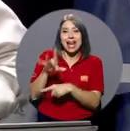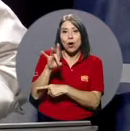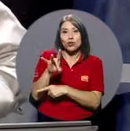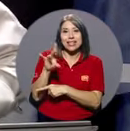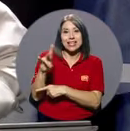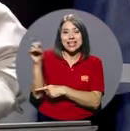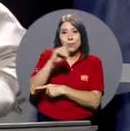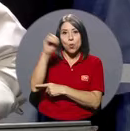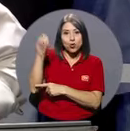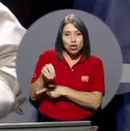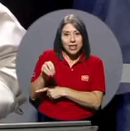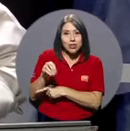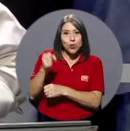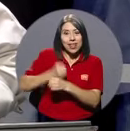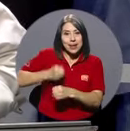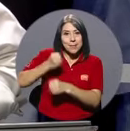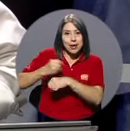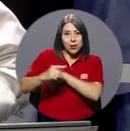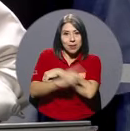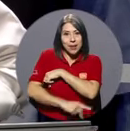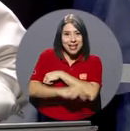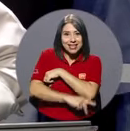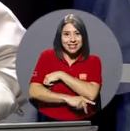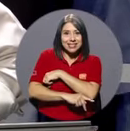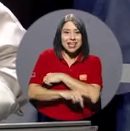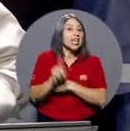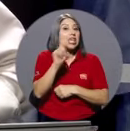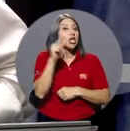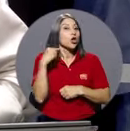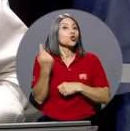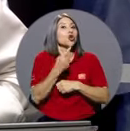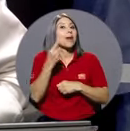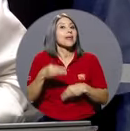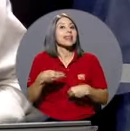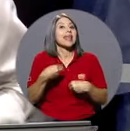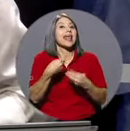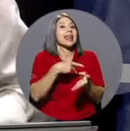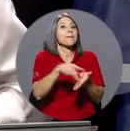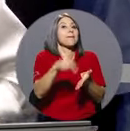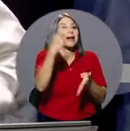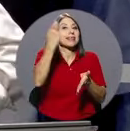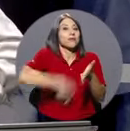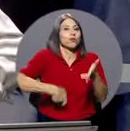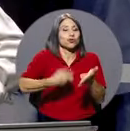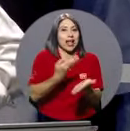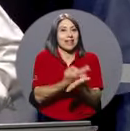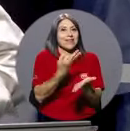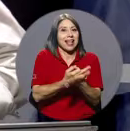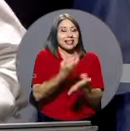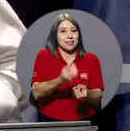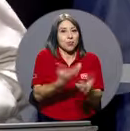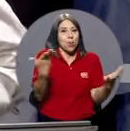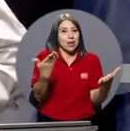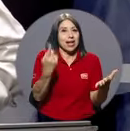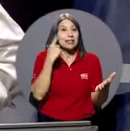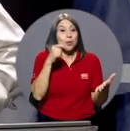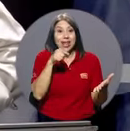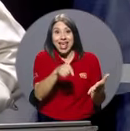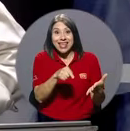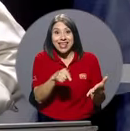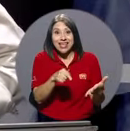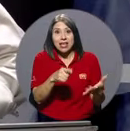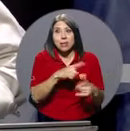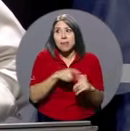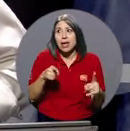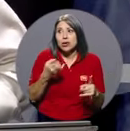solamente el 87% del empleo en el país, y no solamente que es el que le da los tributos a las finanzas públicas, porque de ahí salen